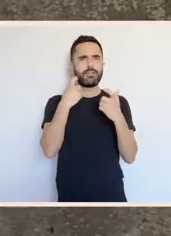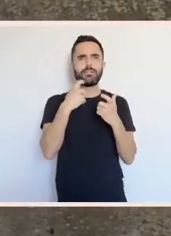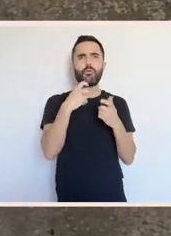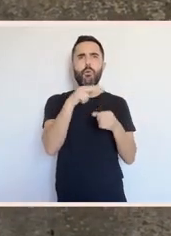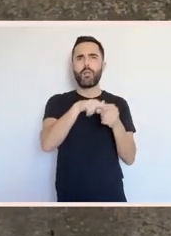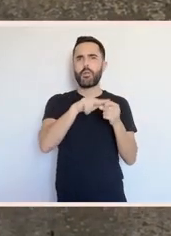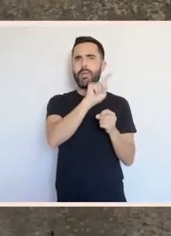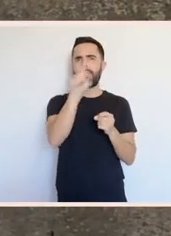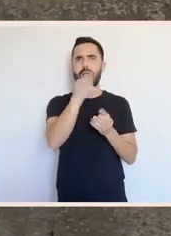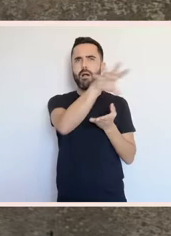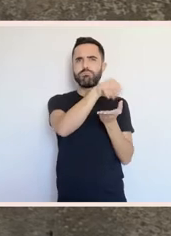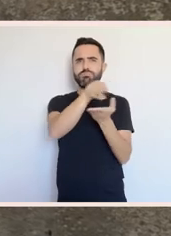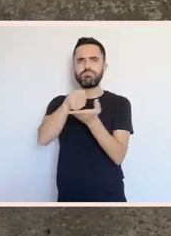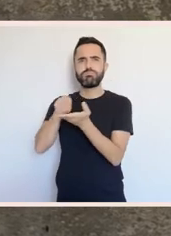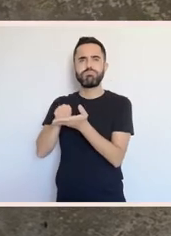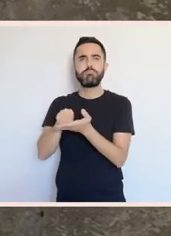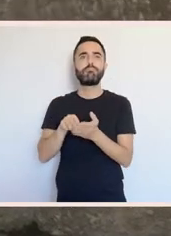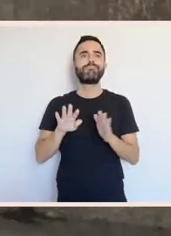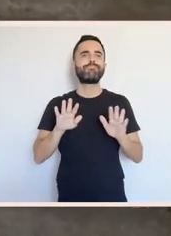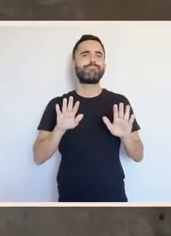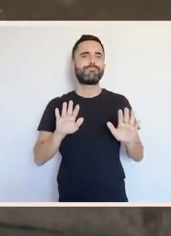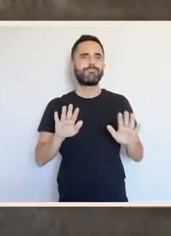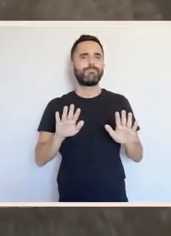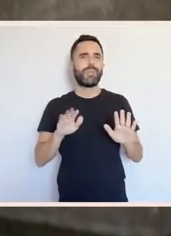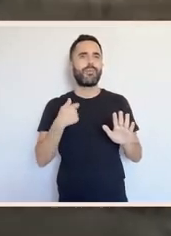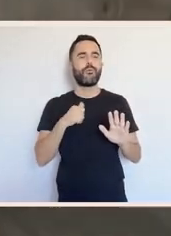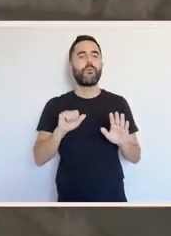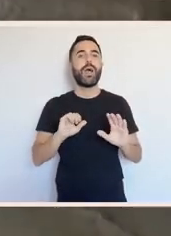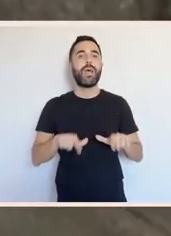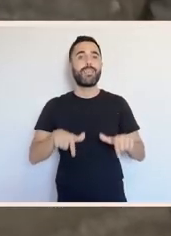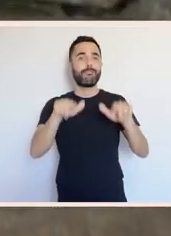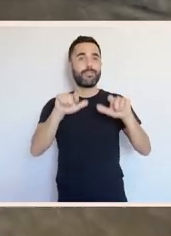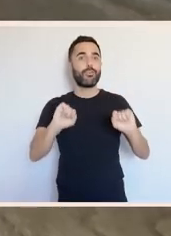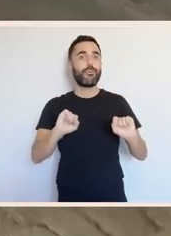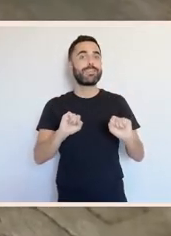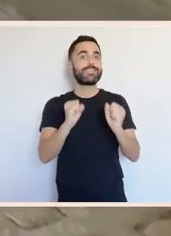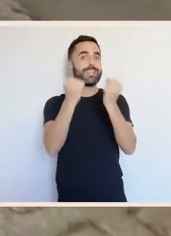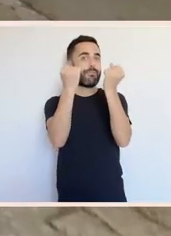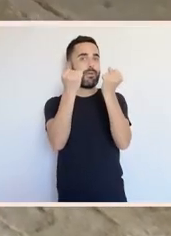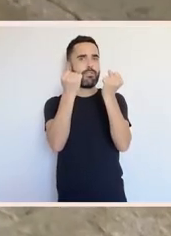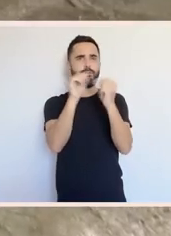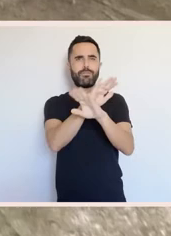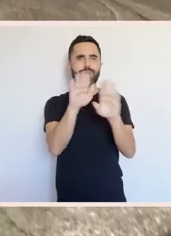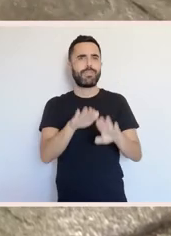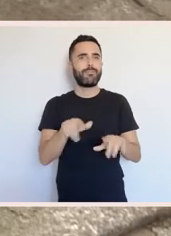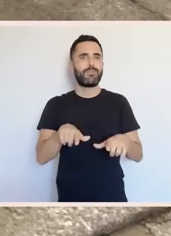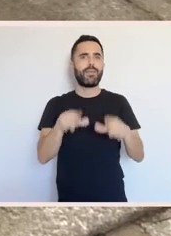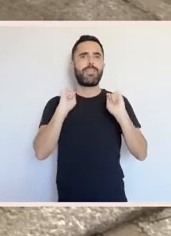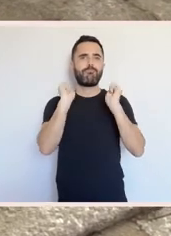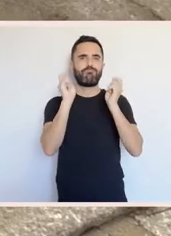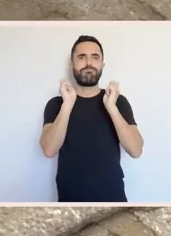salvación definitiva dos restos que quedaban do antigo convento dominico. Quedaban dous importantes pasos aínda por